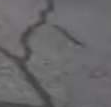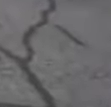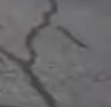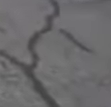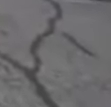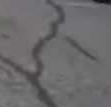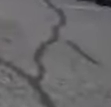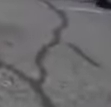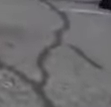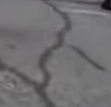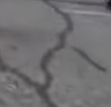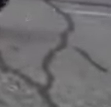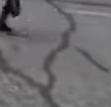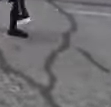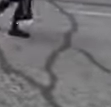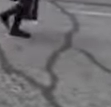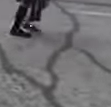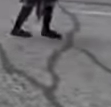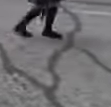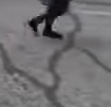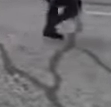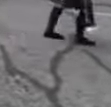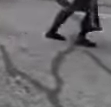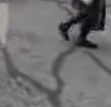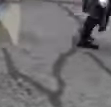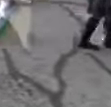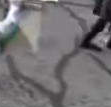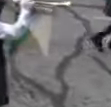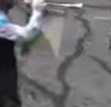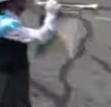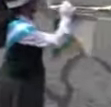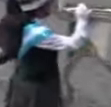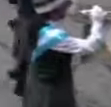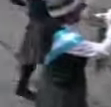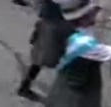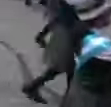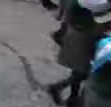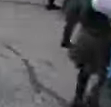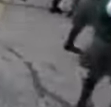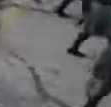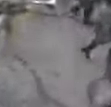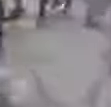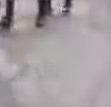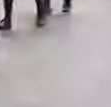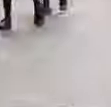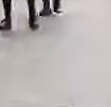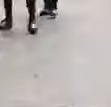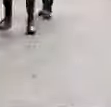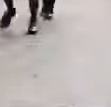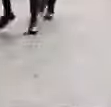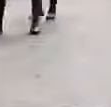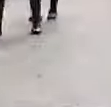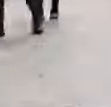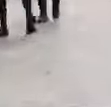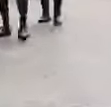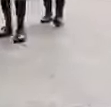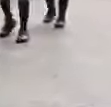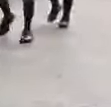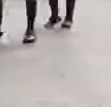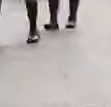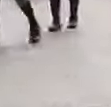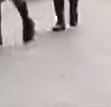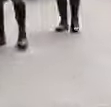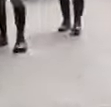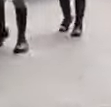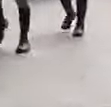Orfanorum, damos la bienvenida a otro centro